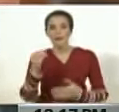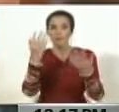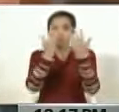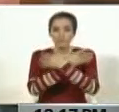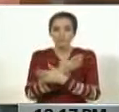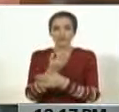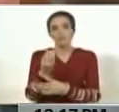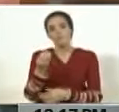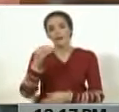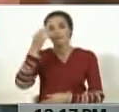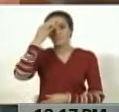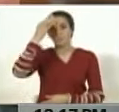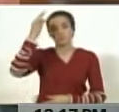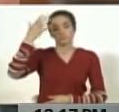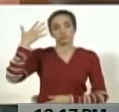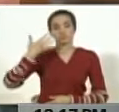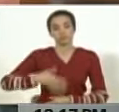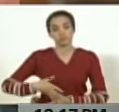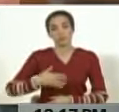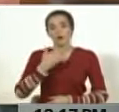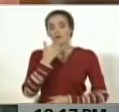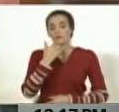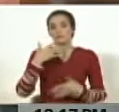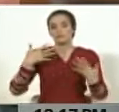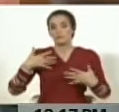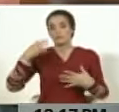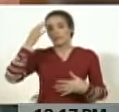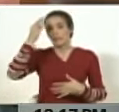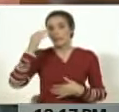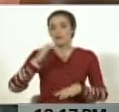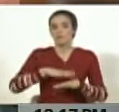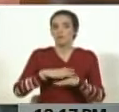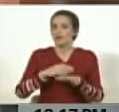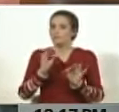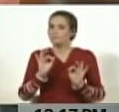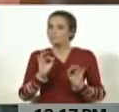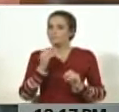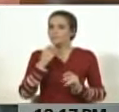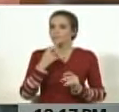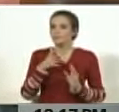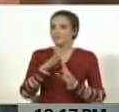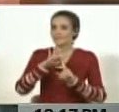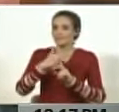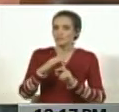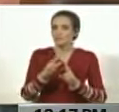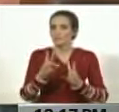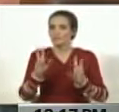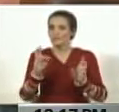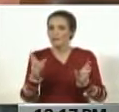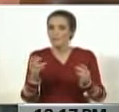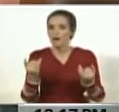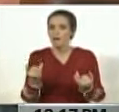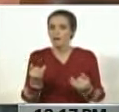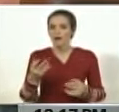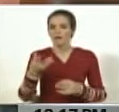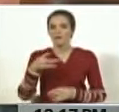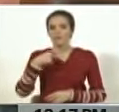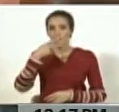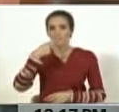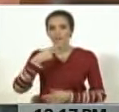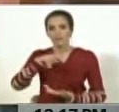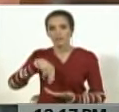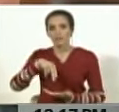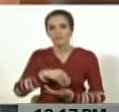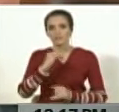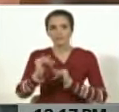delicado, porque de alguna forma el tema trata un hecho que en este momento tiene carácter político nacional